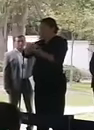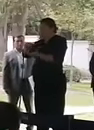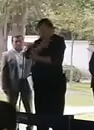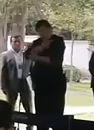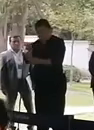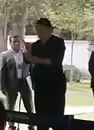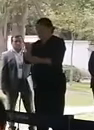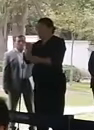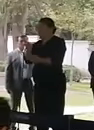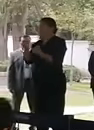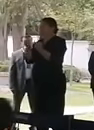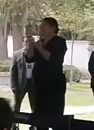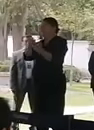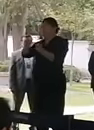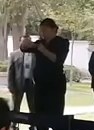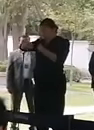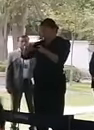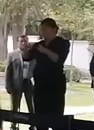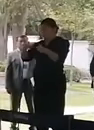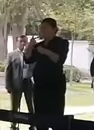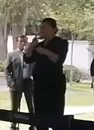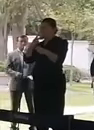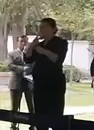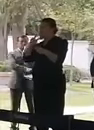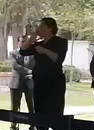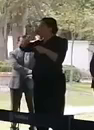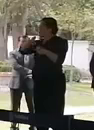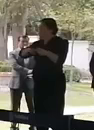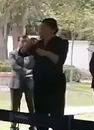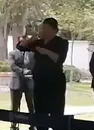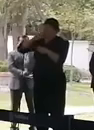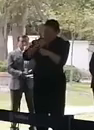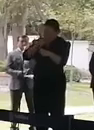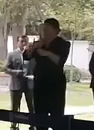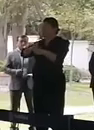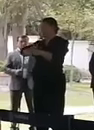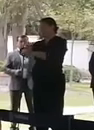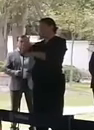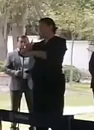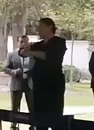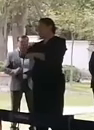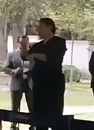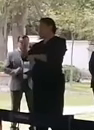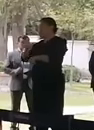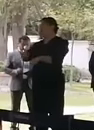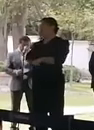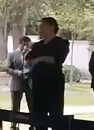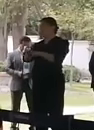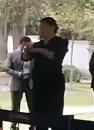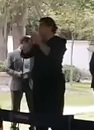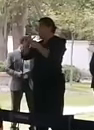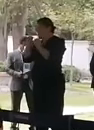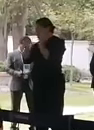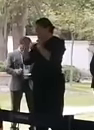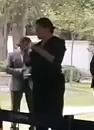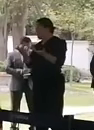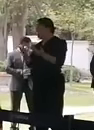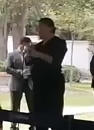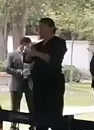también hay un desorden político en Venezuela, donde no trabaja el gobierno, en Nicaragua,